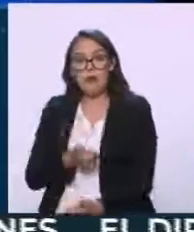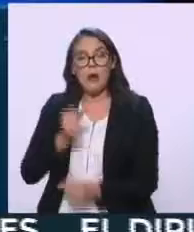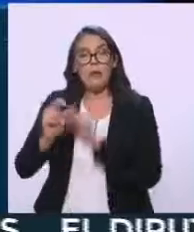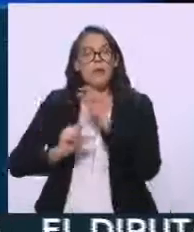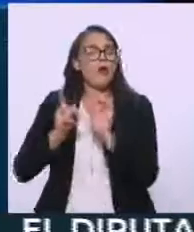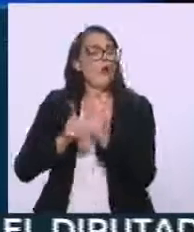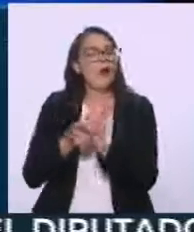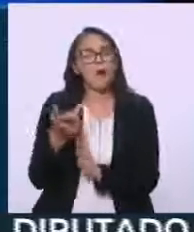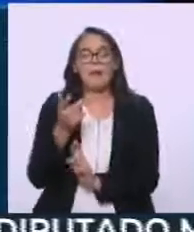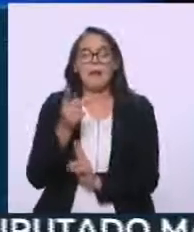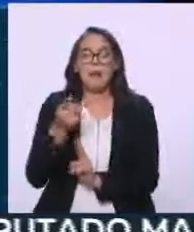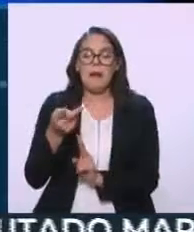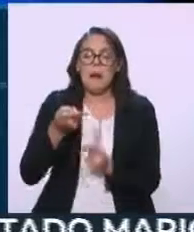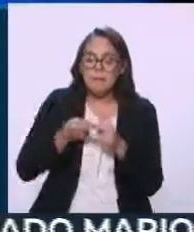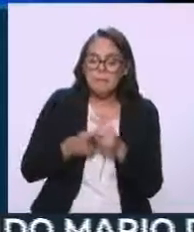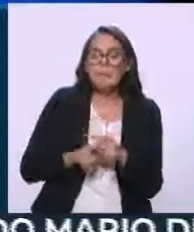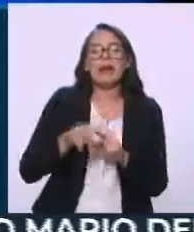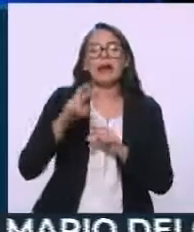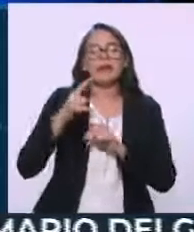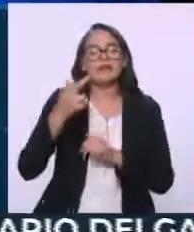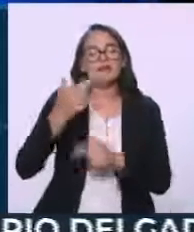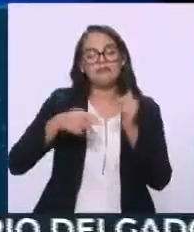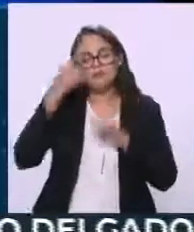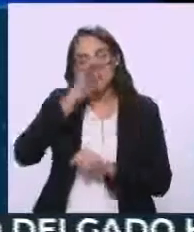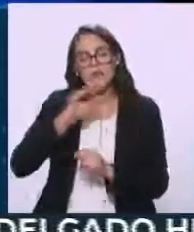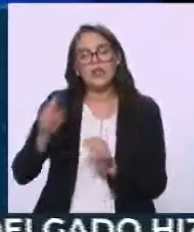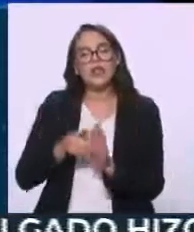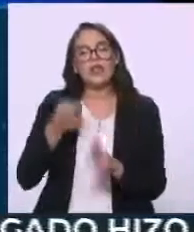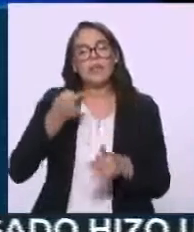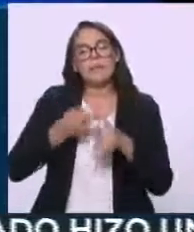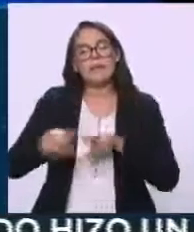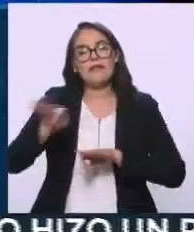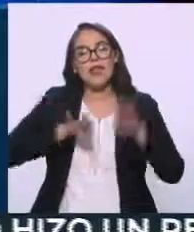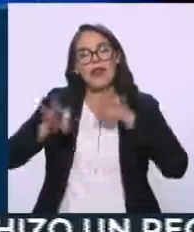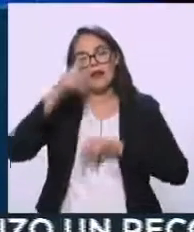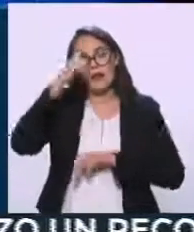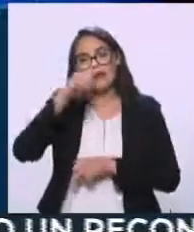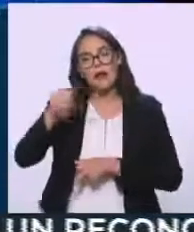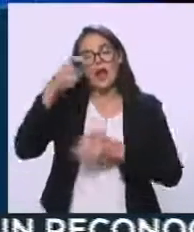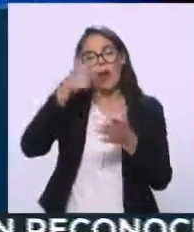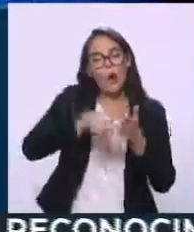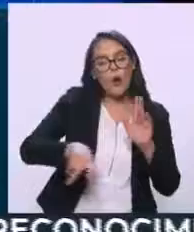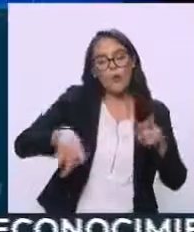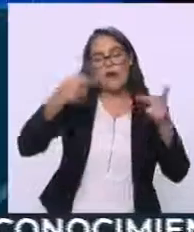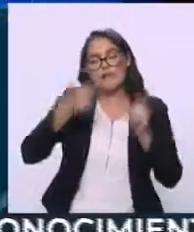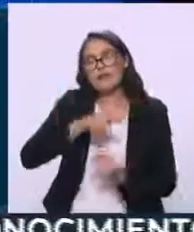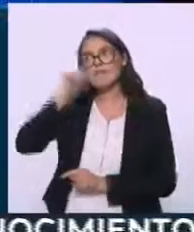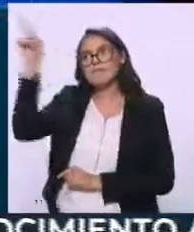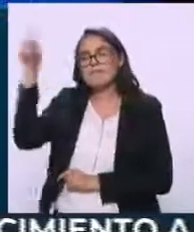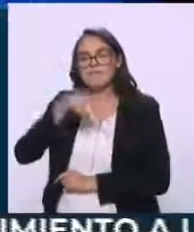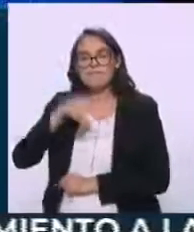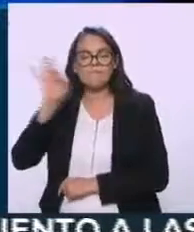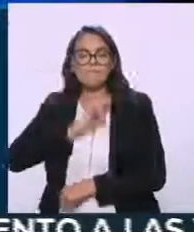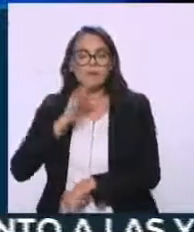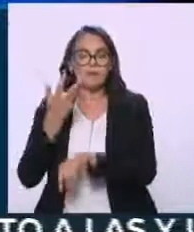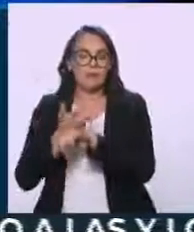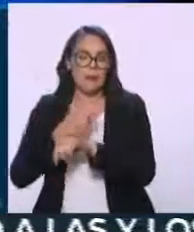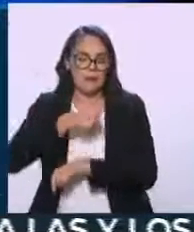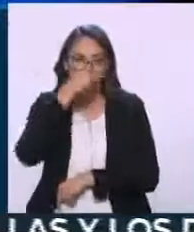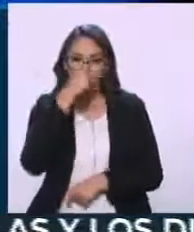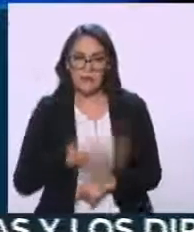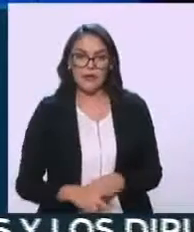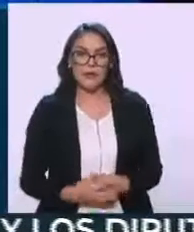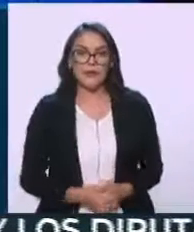Mario Campa, uno de los grandes retos es pues generar mayor producción en la industria